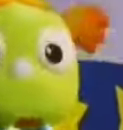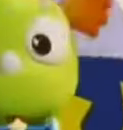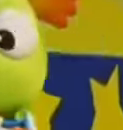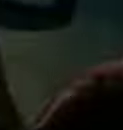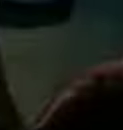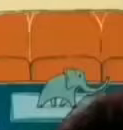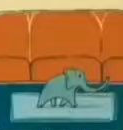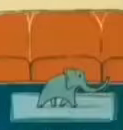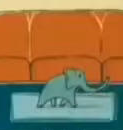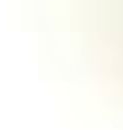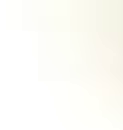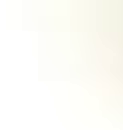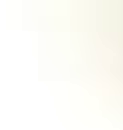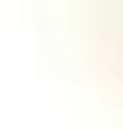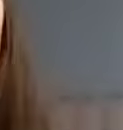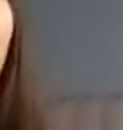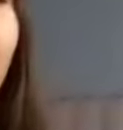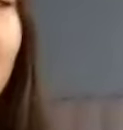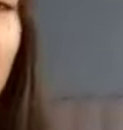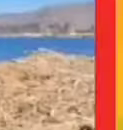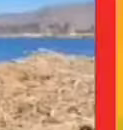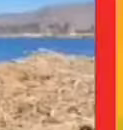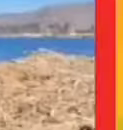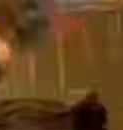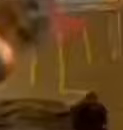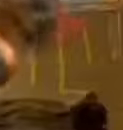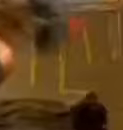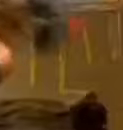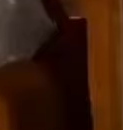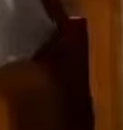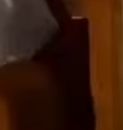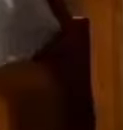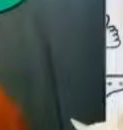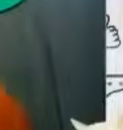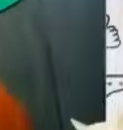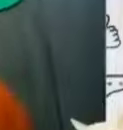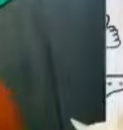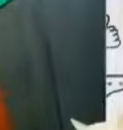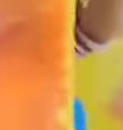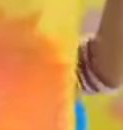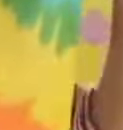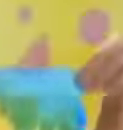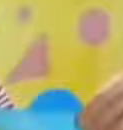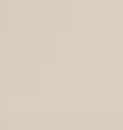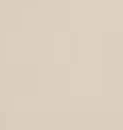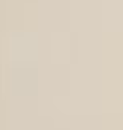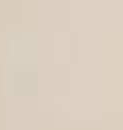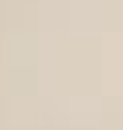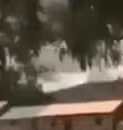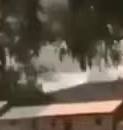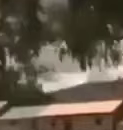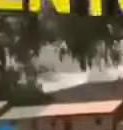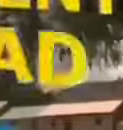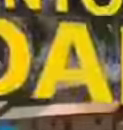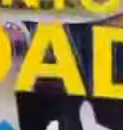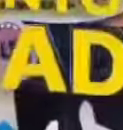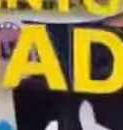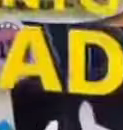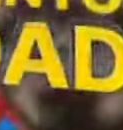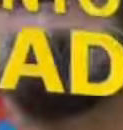canal exclusivo para chicos. Y no tan chicos, de la televisión peruana. Aquí aprenderemos de todo. Sí, con